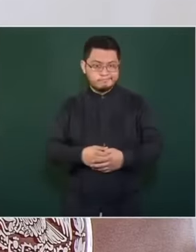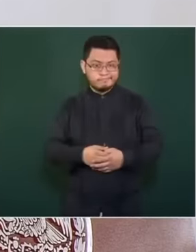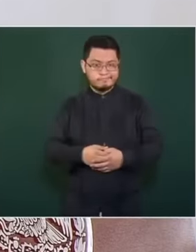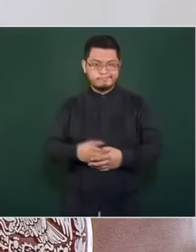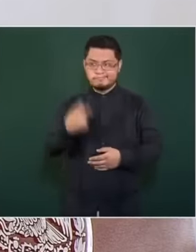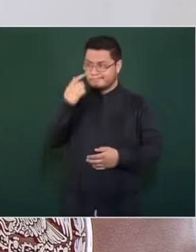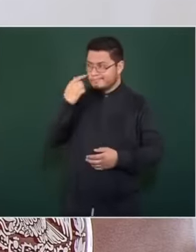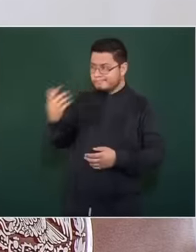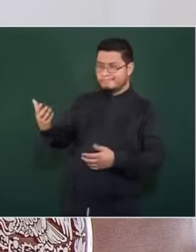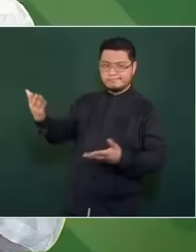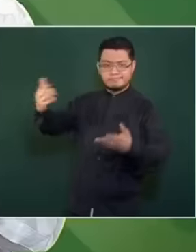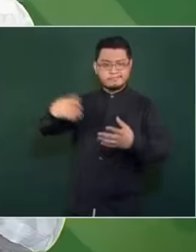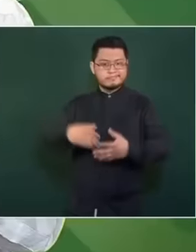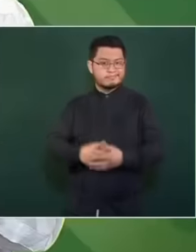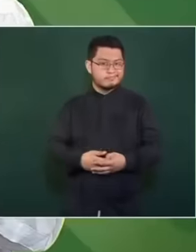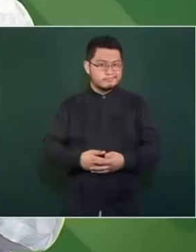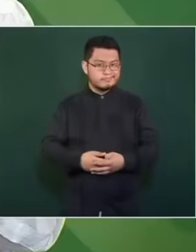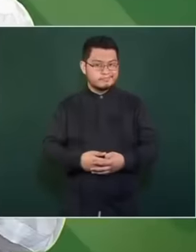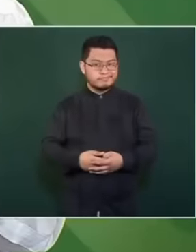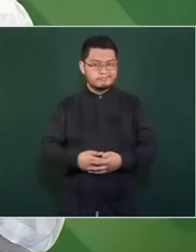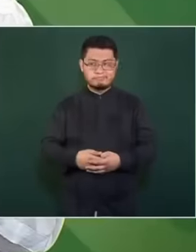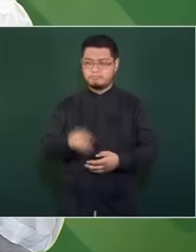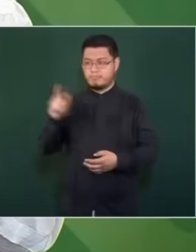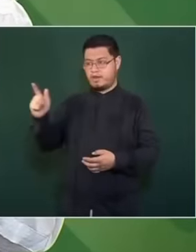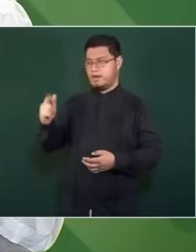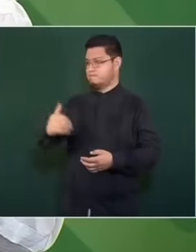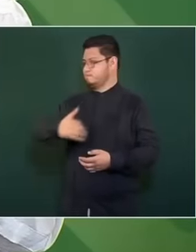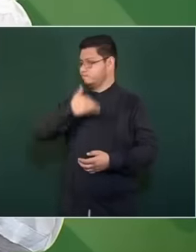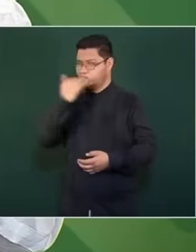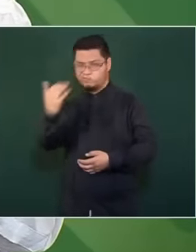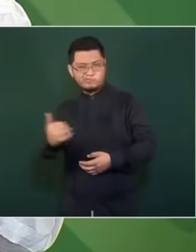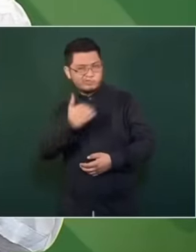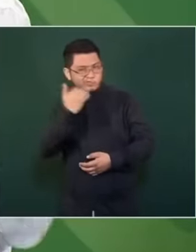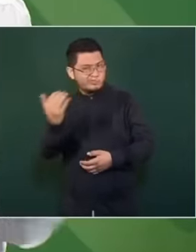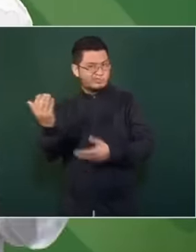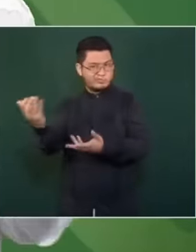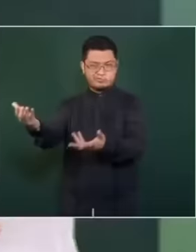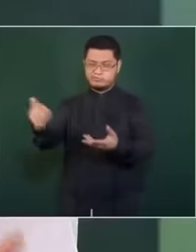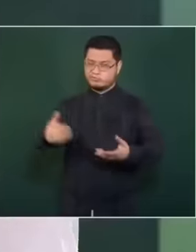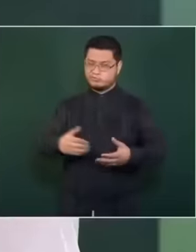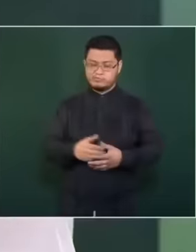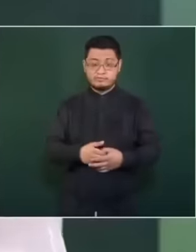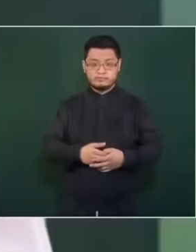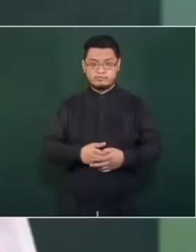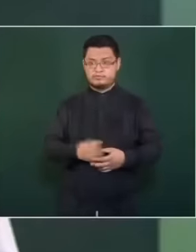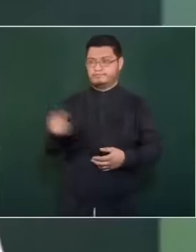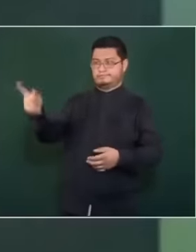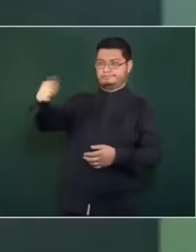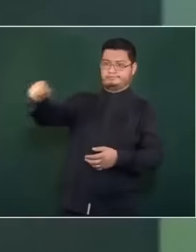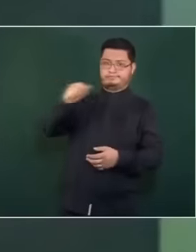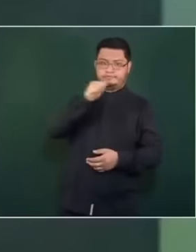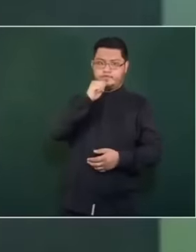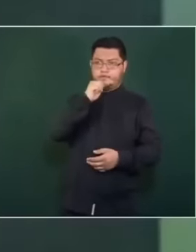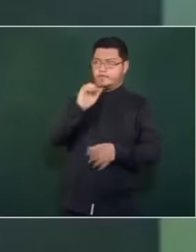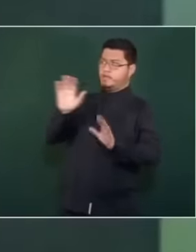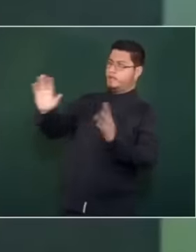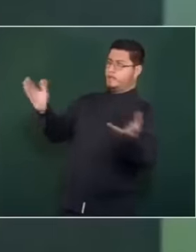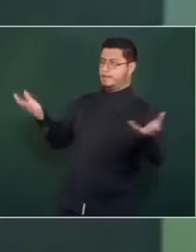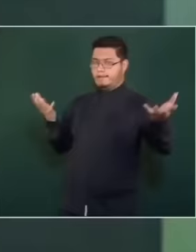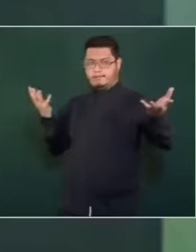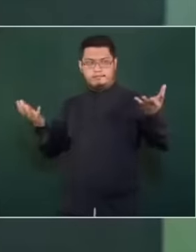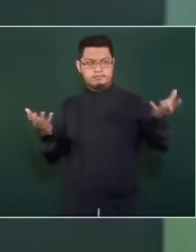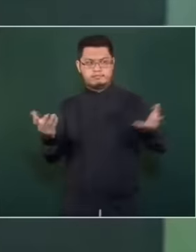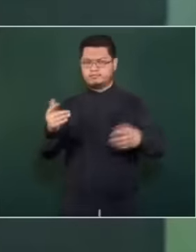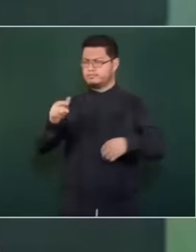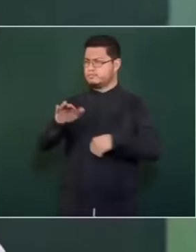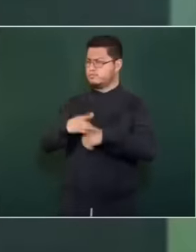tamaño, fue la tranza que hicieron. Y todavía se oponen cuando